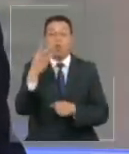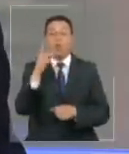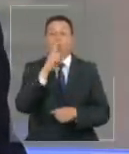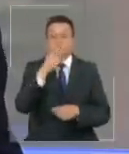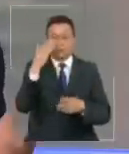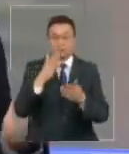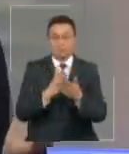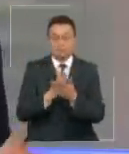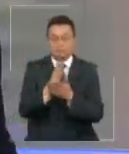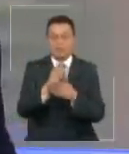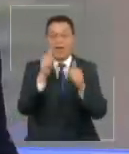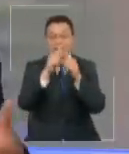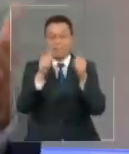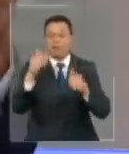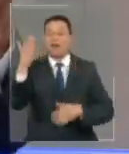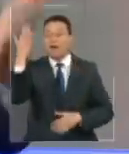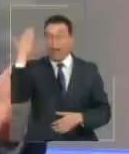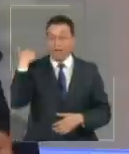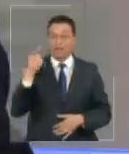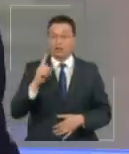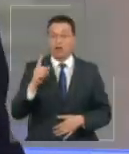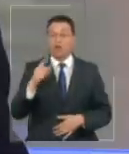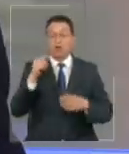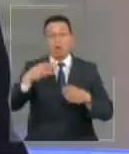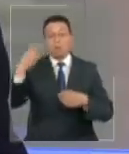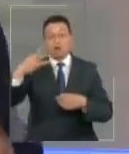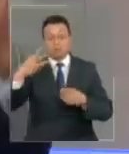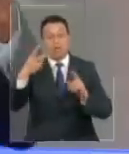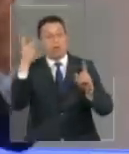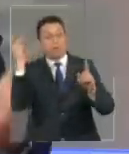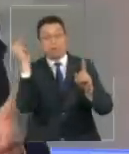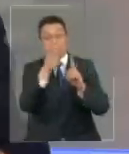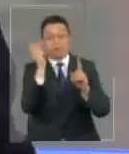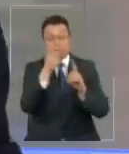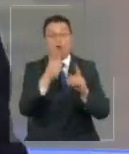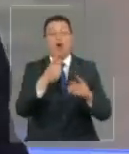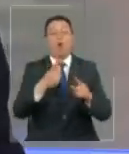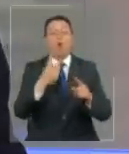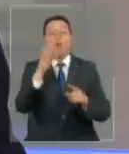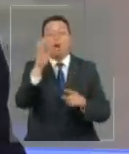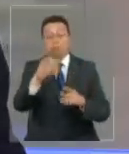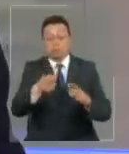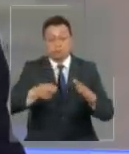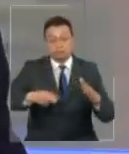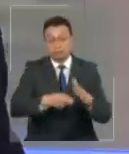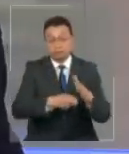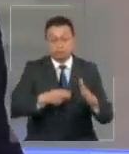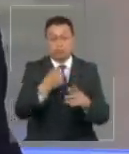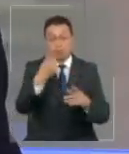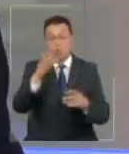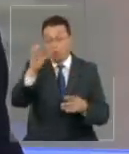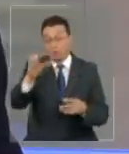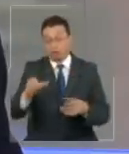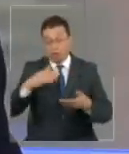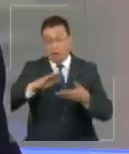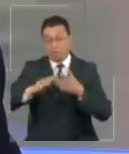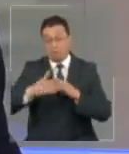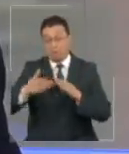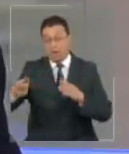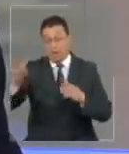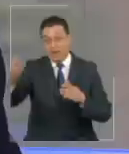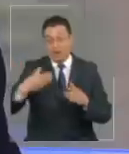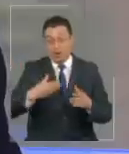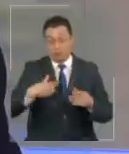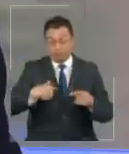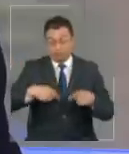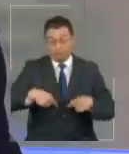la campaña, cosa que no pasaba antes. Apedrearon la municipalidad, acuchillaron a un miembro de nuestro comando. Por lo tanto, creemos que